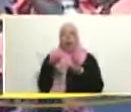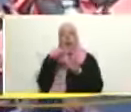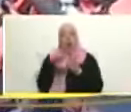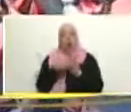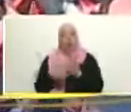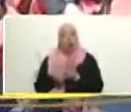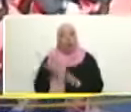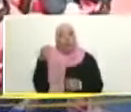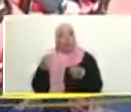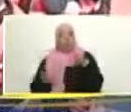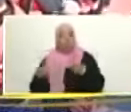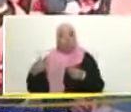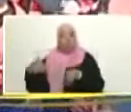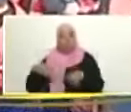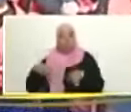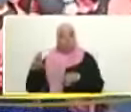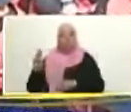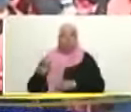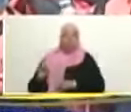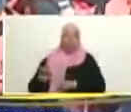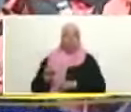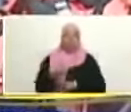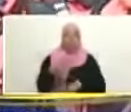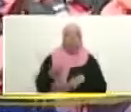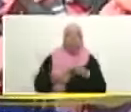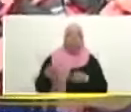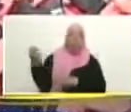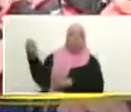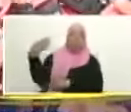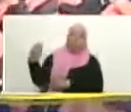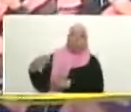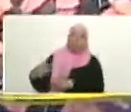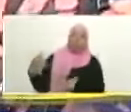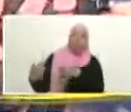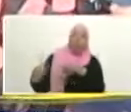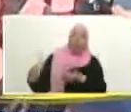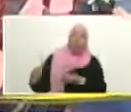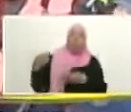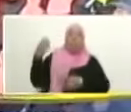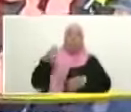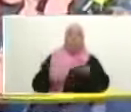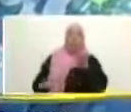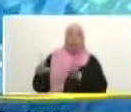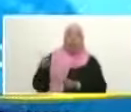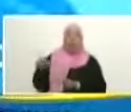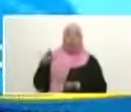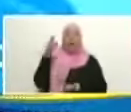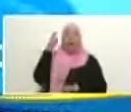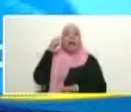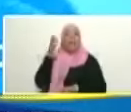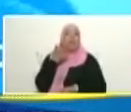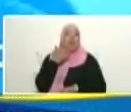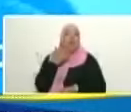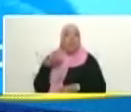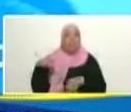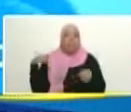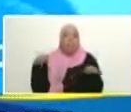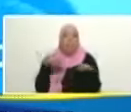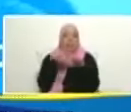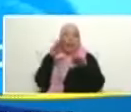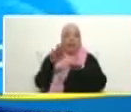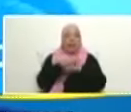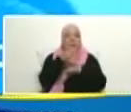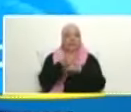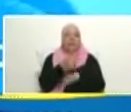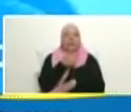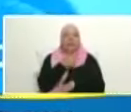Por eso hablaba del vértice 6 y 7, que es el fortalecimiento del 6CPC y el fortalecimiento de la